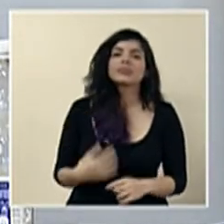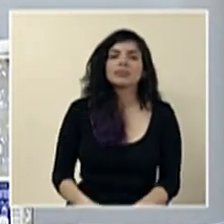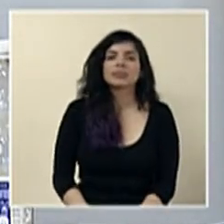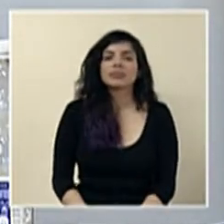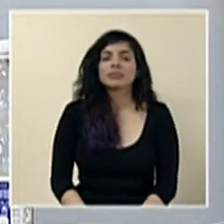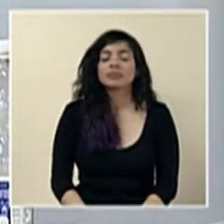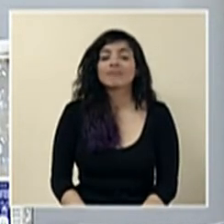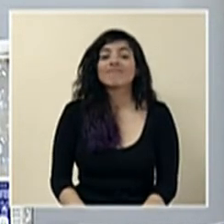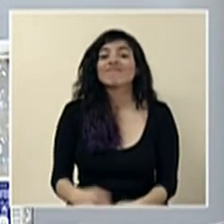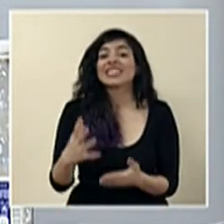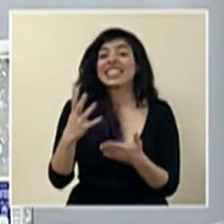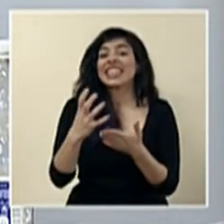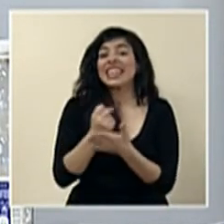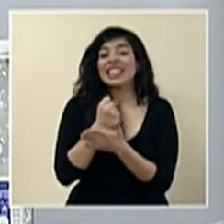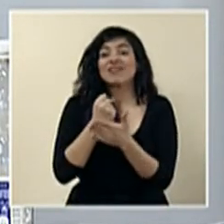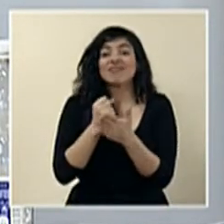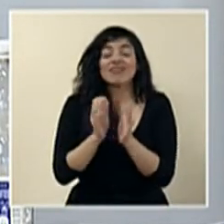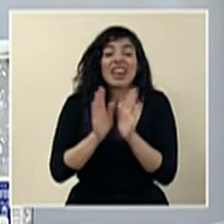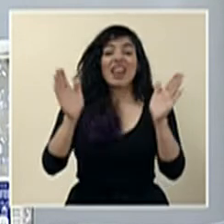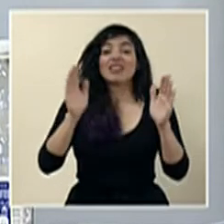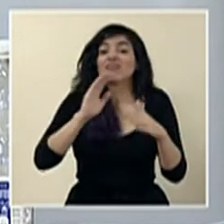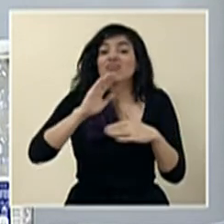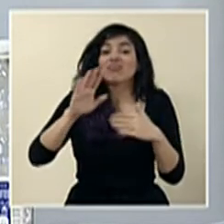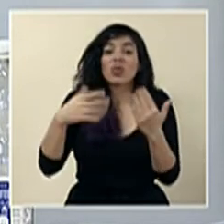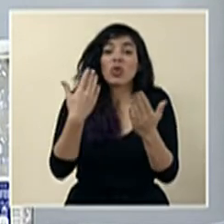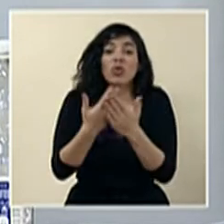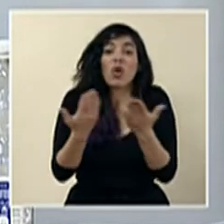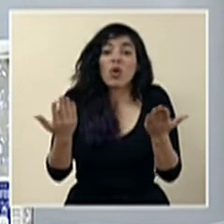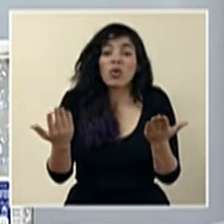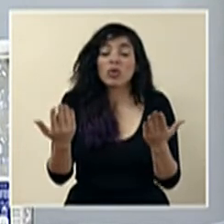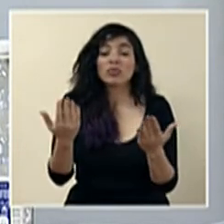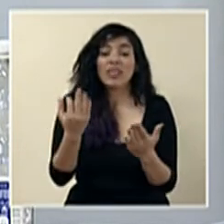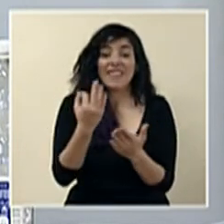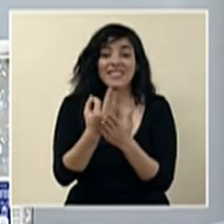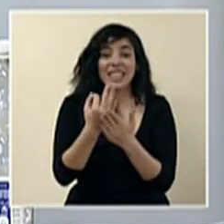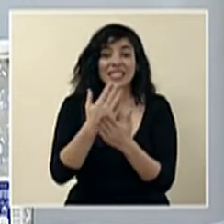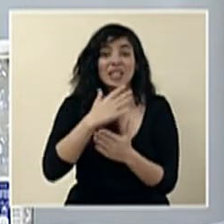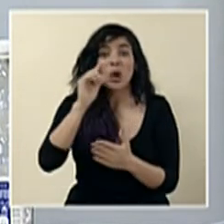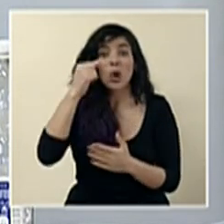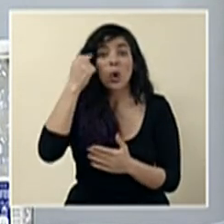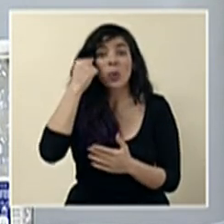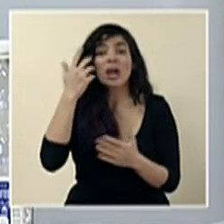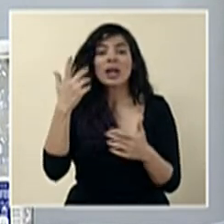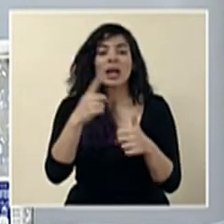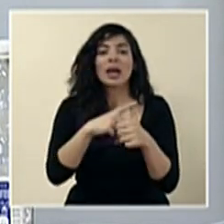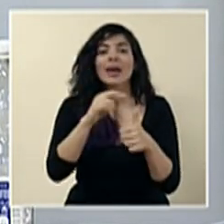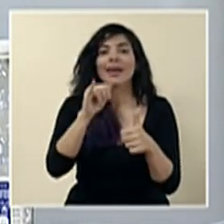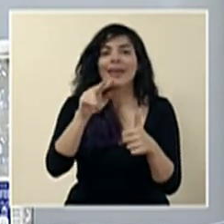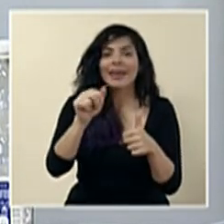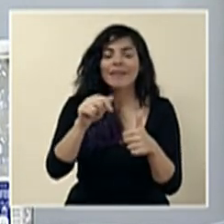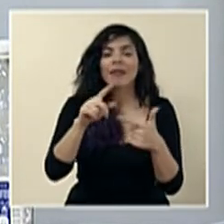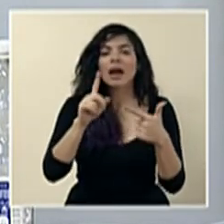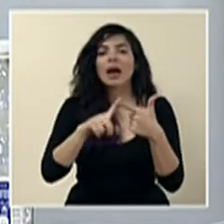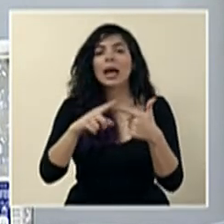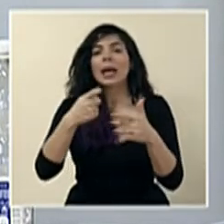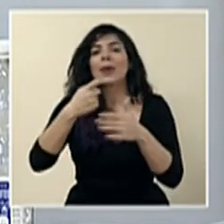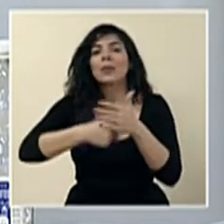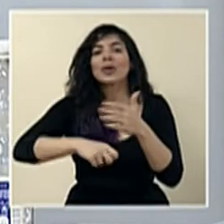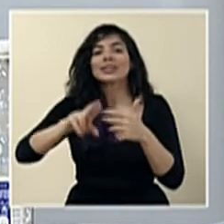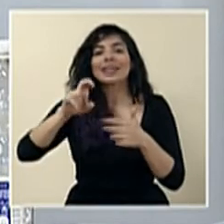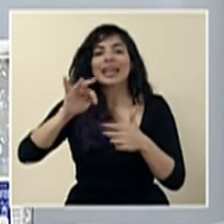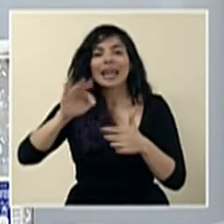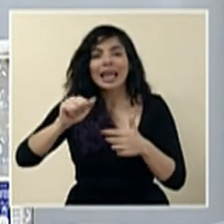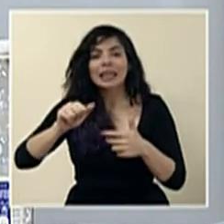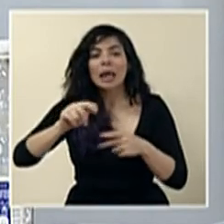Los ingresos fundamentales desde un punto de vista fiscal del gobierno son el IVA, el impuesto a la renta tanto a